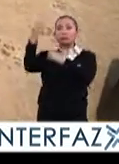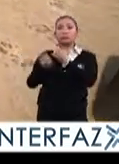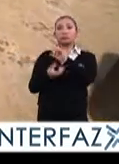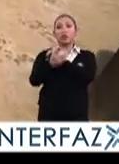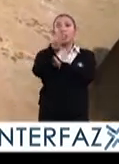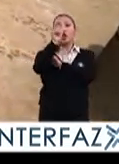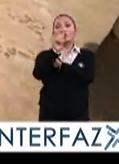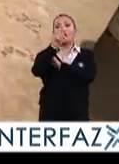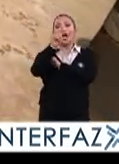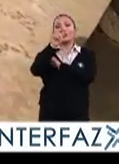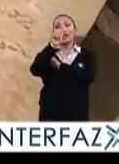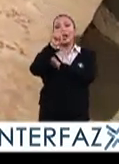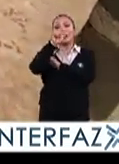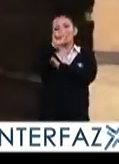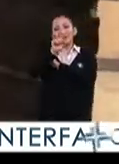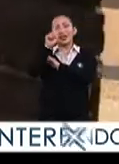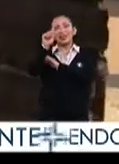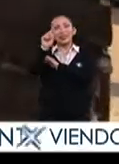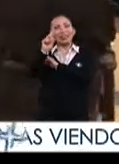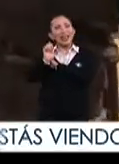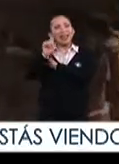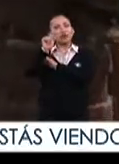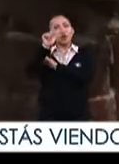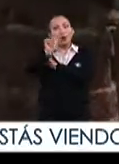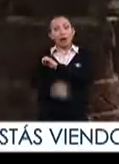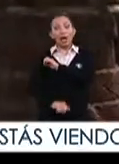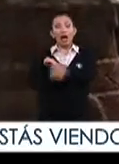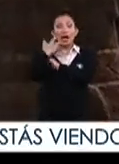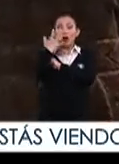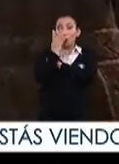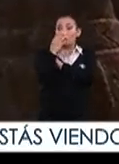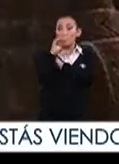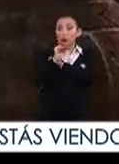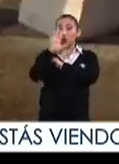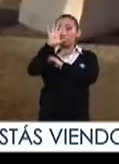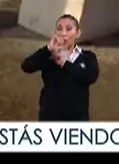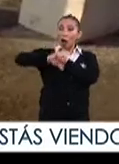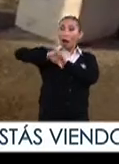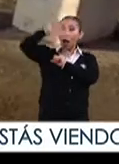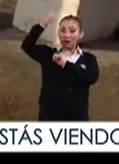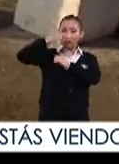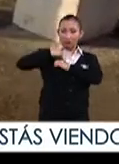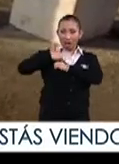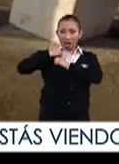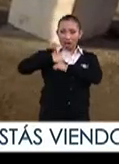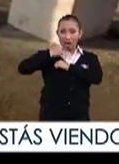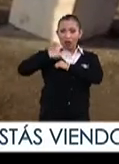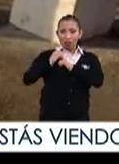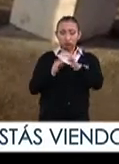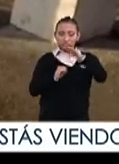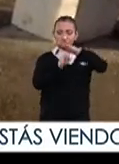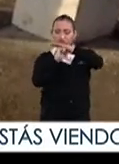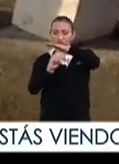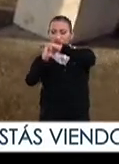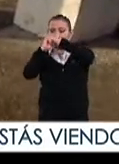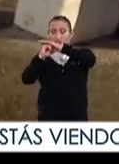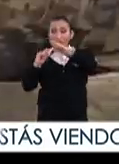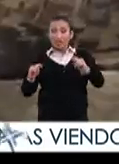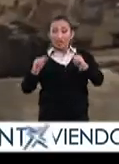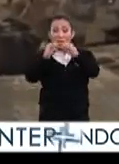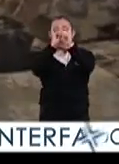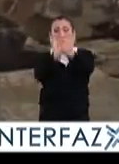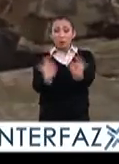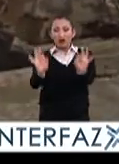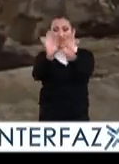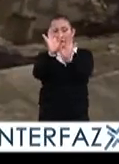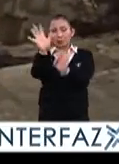llamadas los Atlantes de Tula. Son guerreros de 4.5 metros de altura que sostenían el techo de uno de los templos más importantes